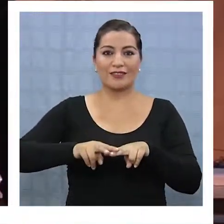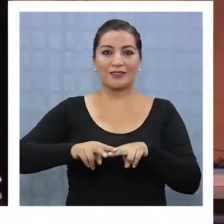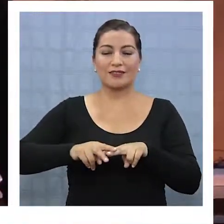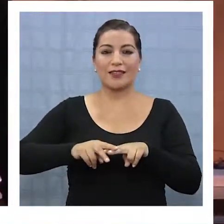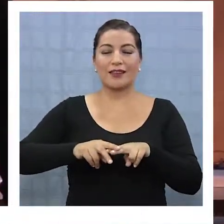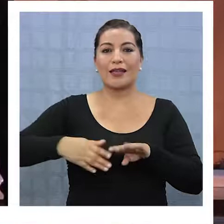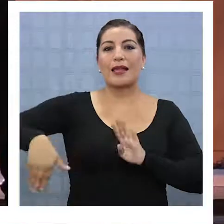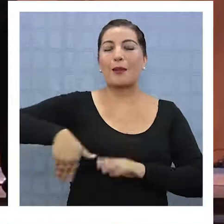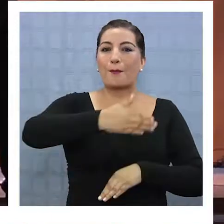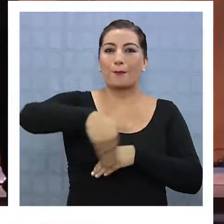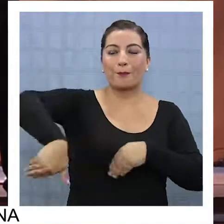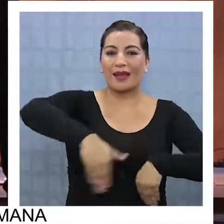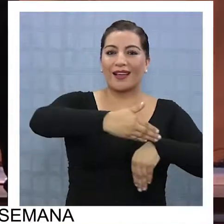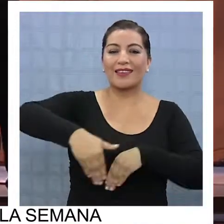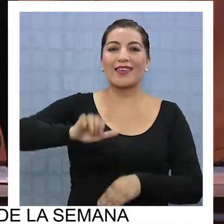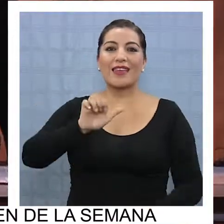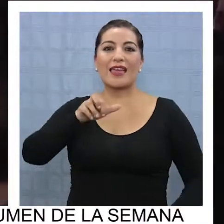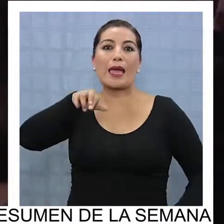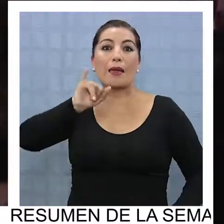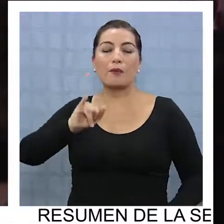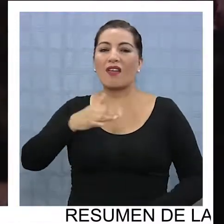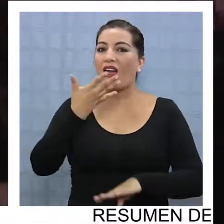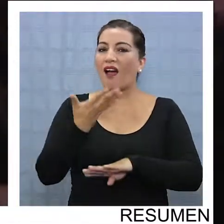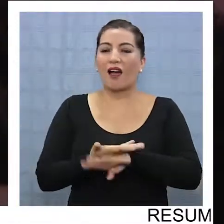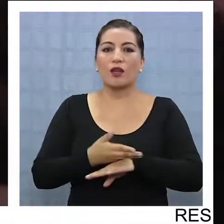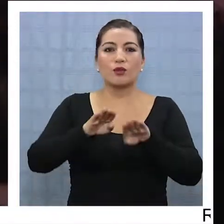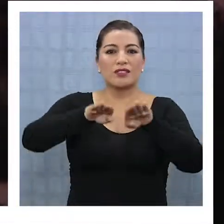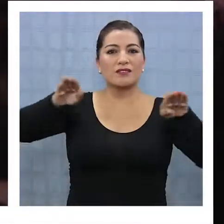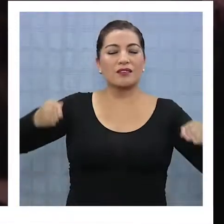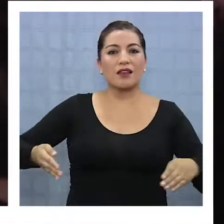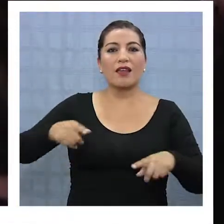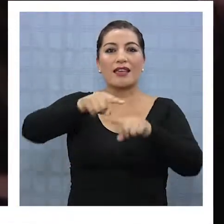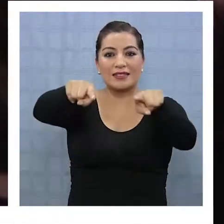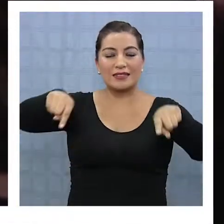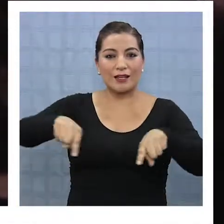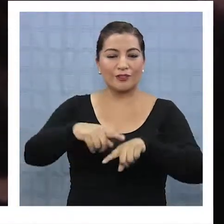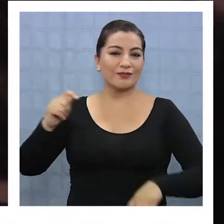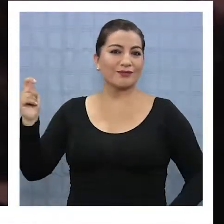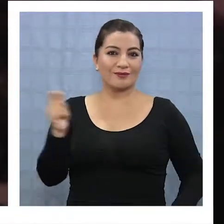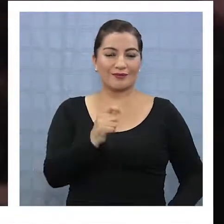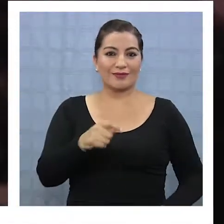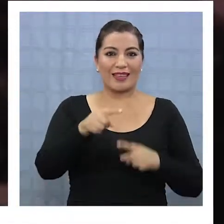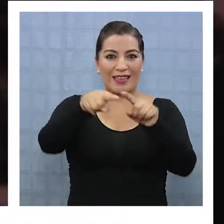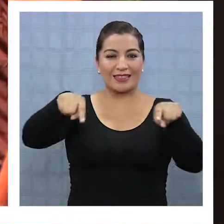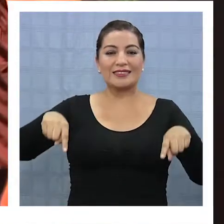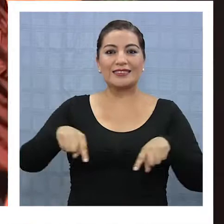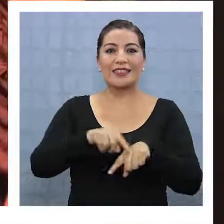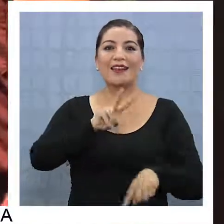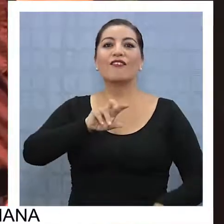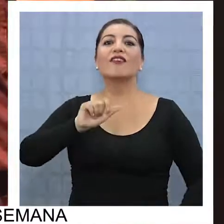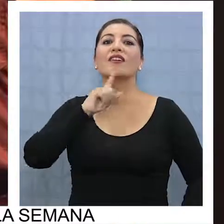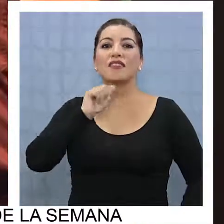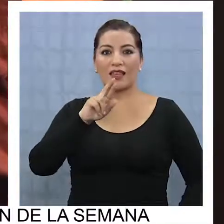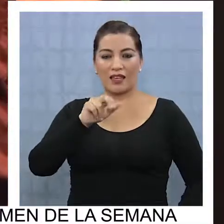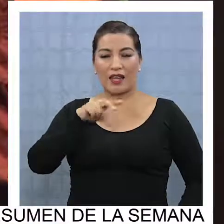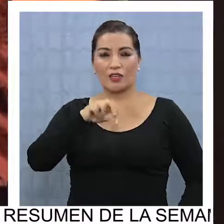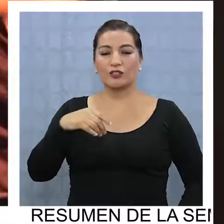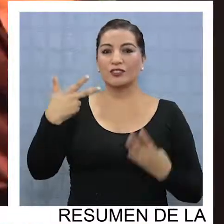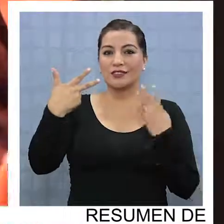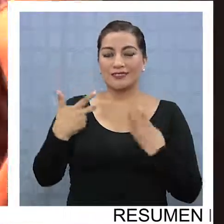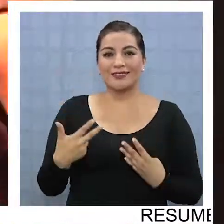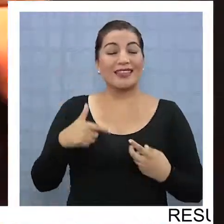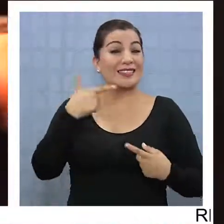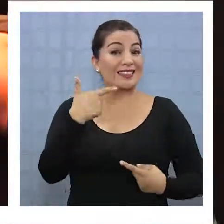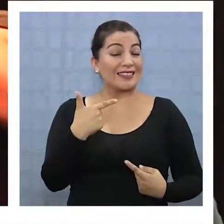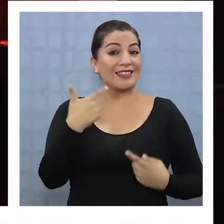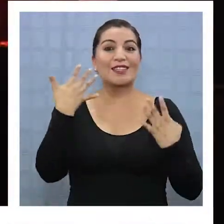Epi, que incorporará un escenario permanente, Salón Tarapacá, Sala Veteranos del 79, Centro